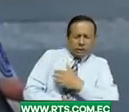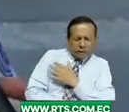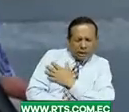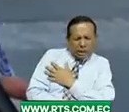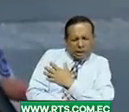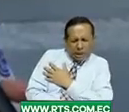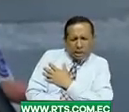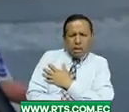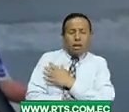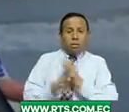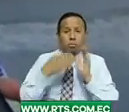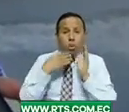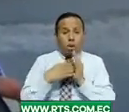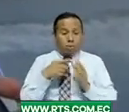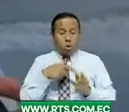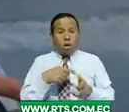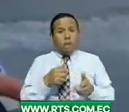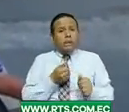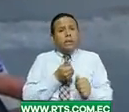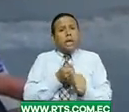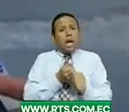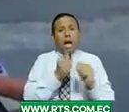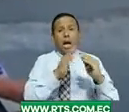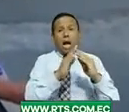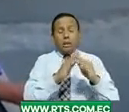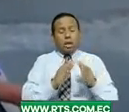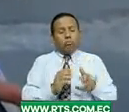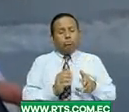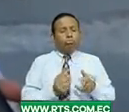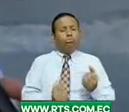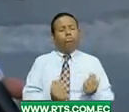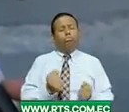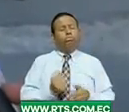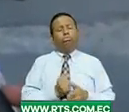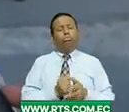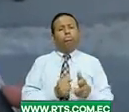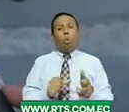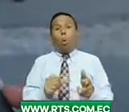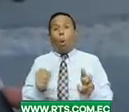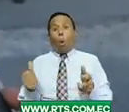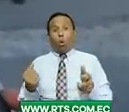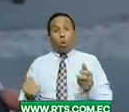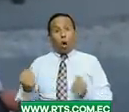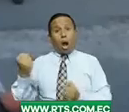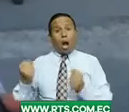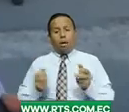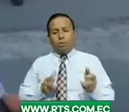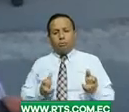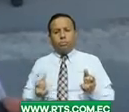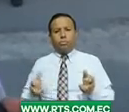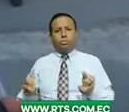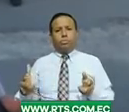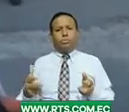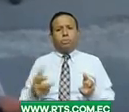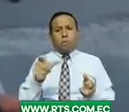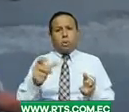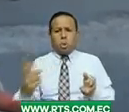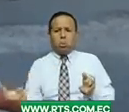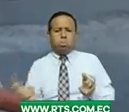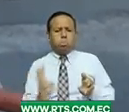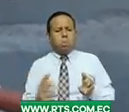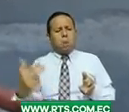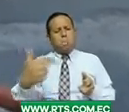se bajan sujetos y realizan varias detonaciones, produciéndose el fallecimiento de un muchacho de 15 años. En la misma